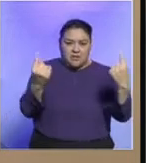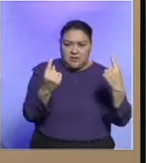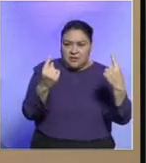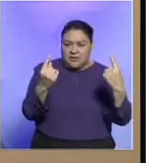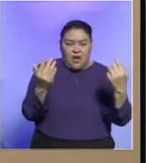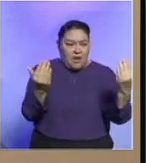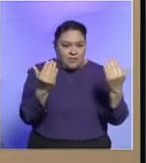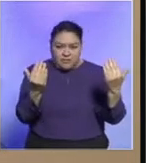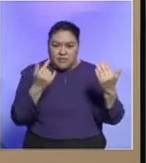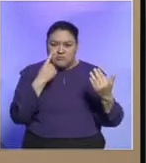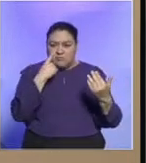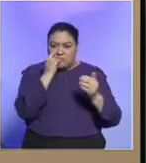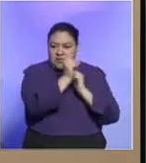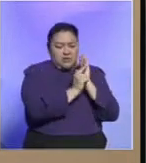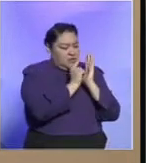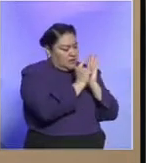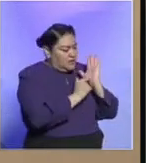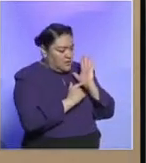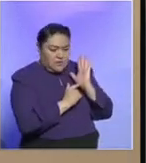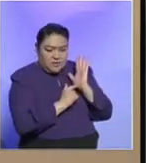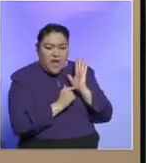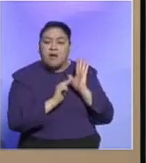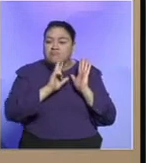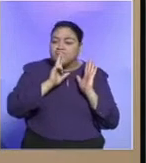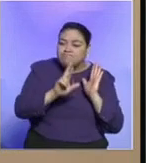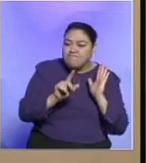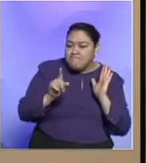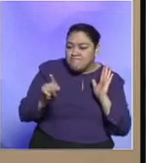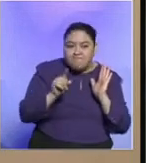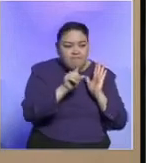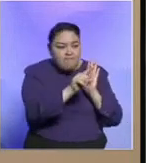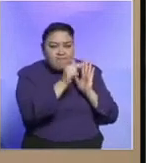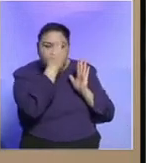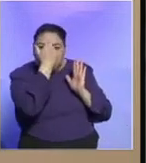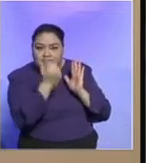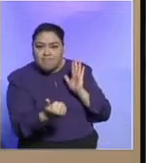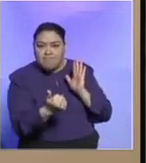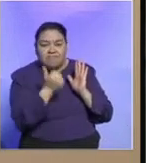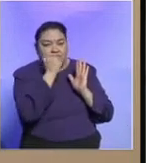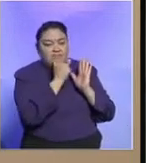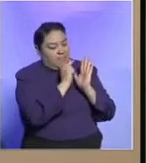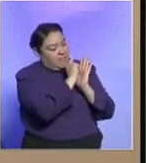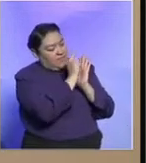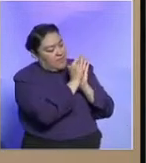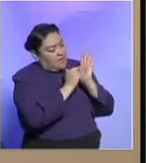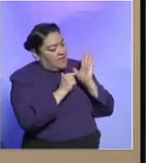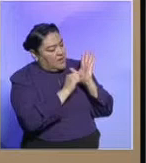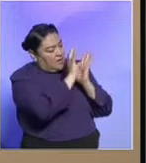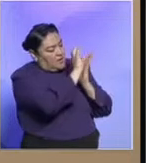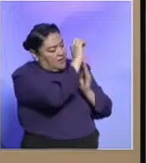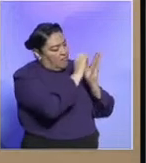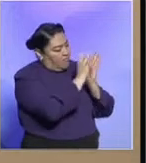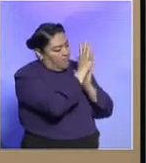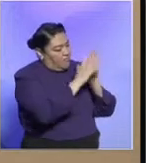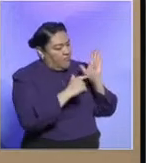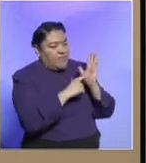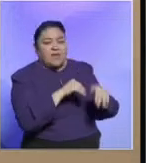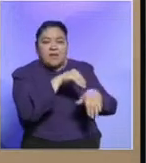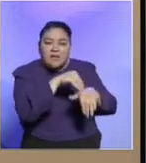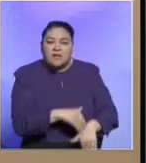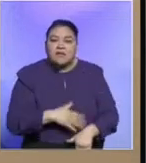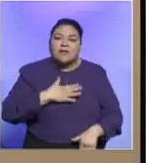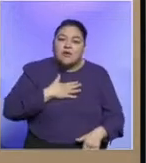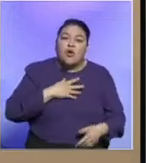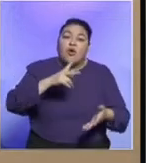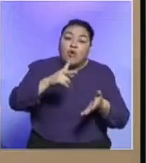a través del derecho y a través de la aplicación estricta de nuestra Constitución. Y lo quiero